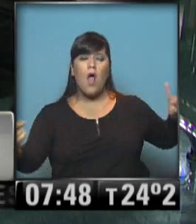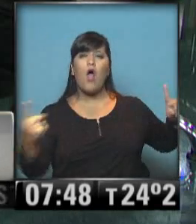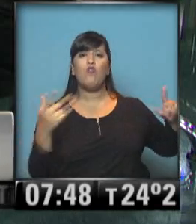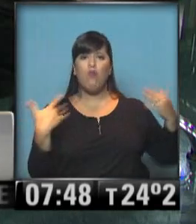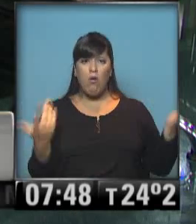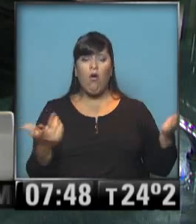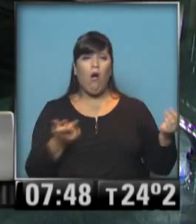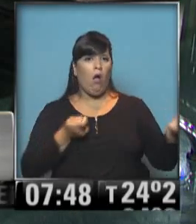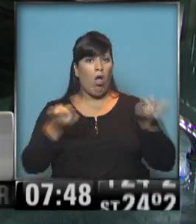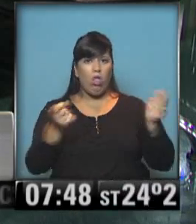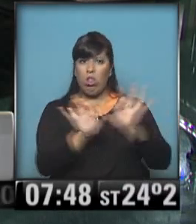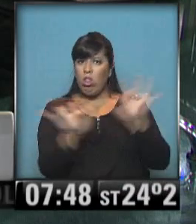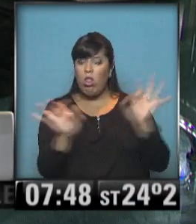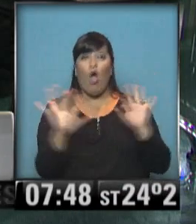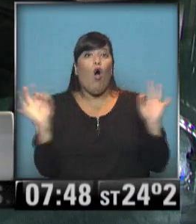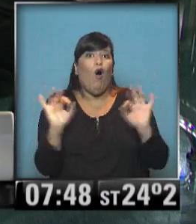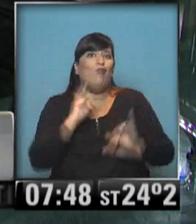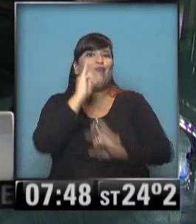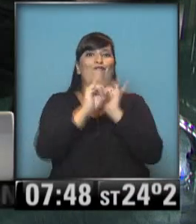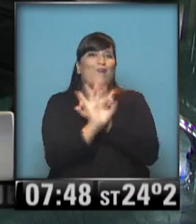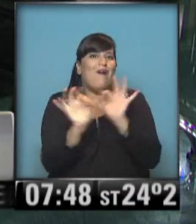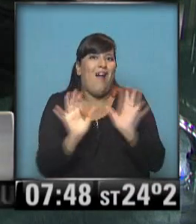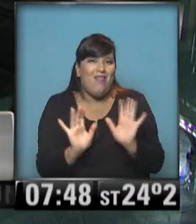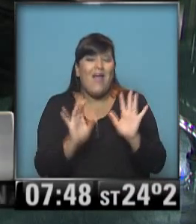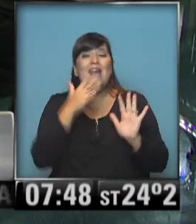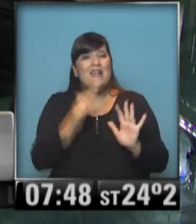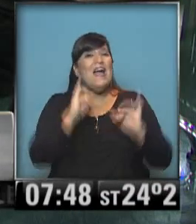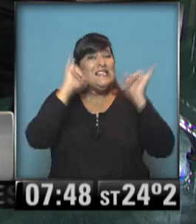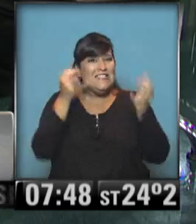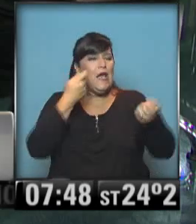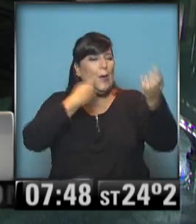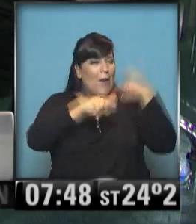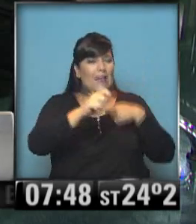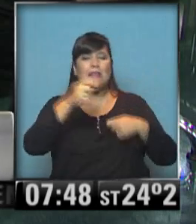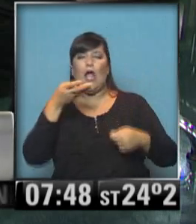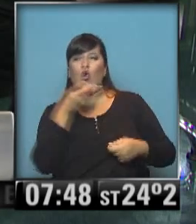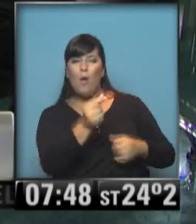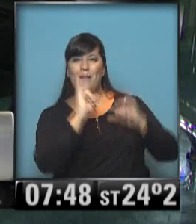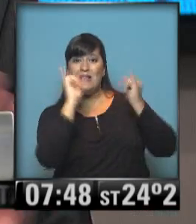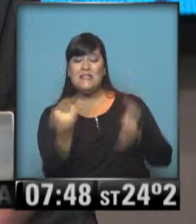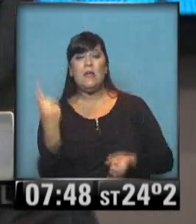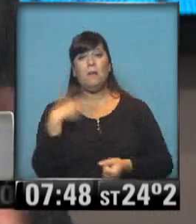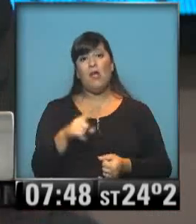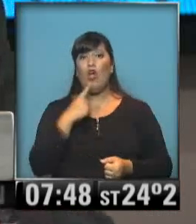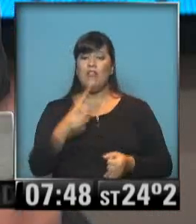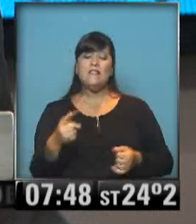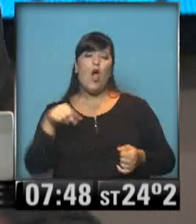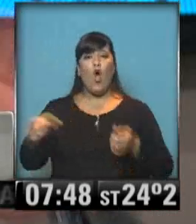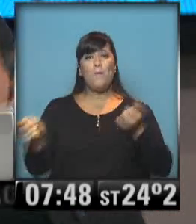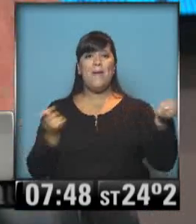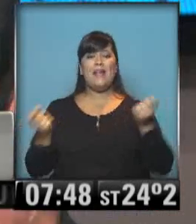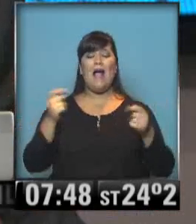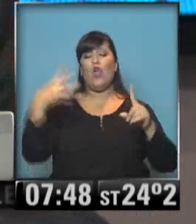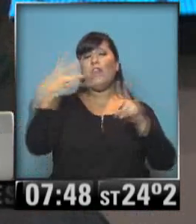hacen operaciones o no se informan operaciones en realidad sí se hacen y no se están informando hoy no no operó el mercado de